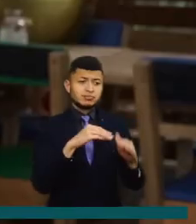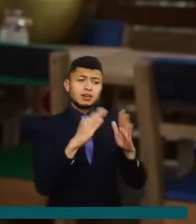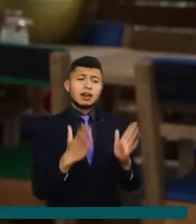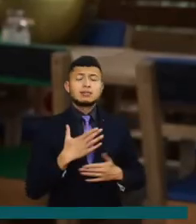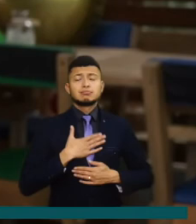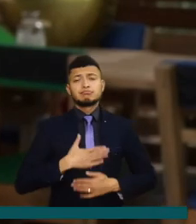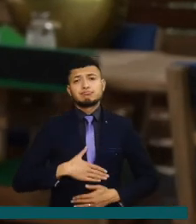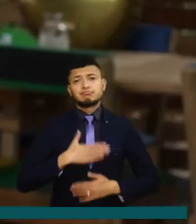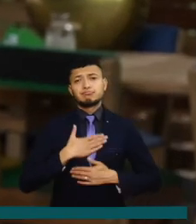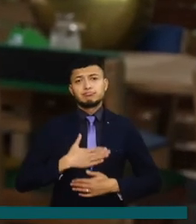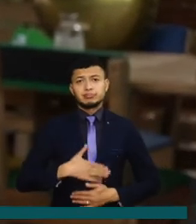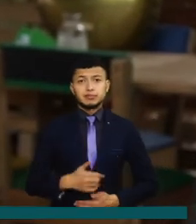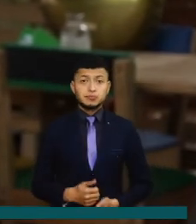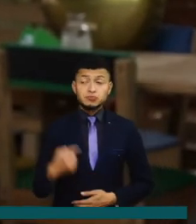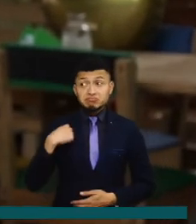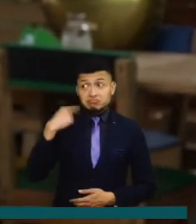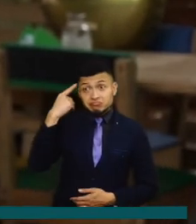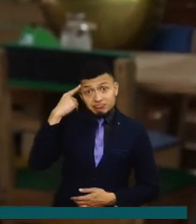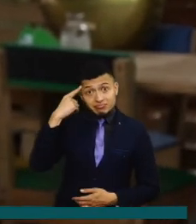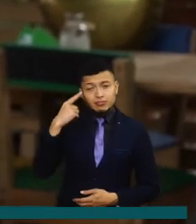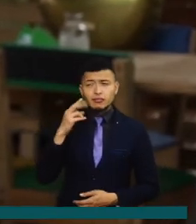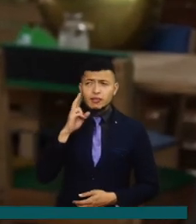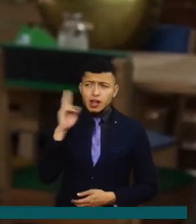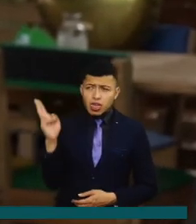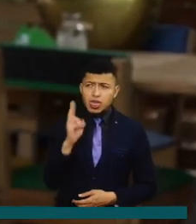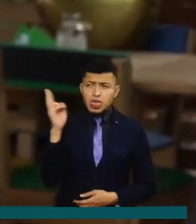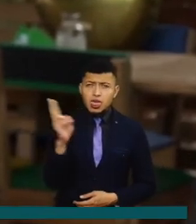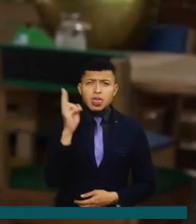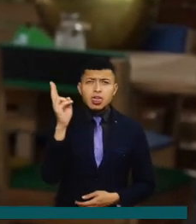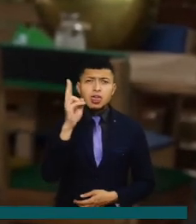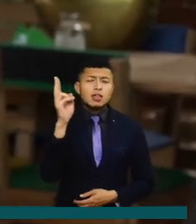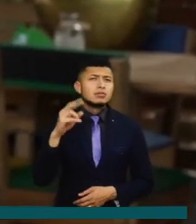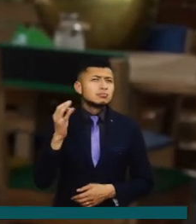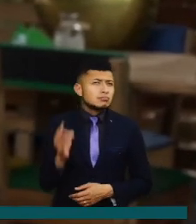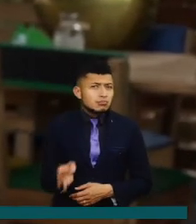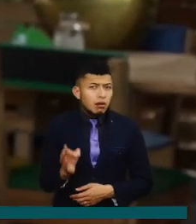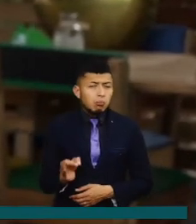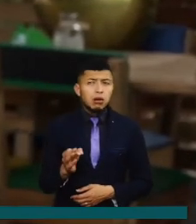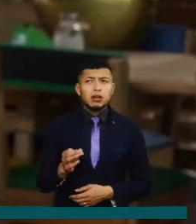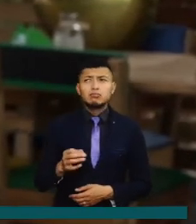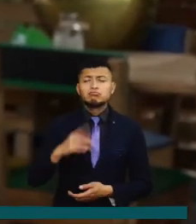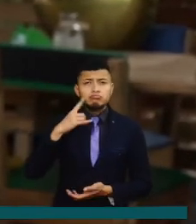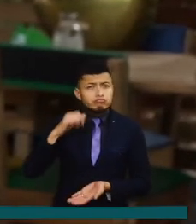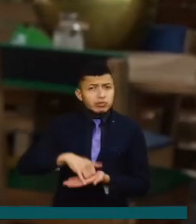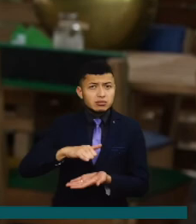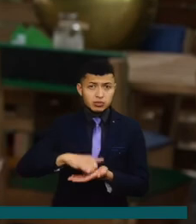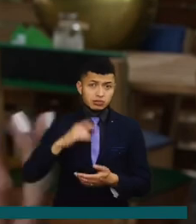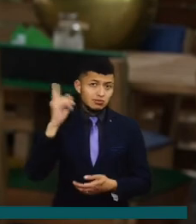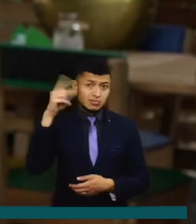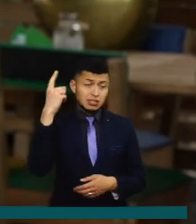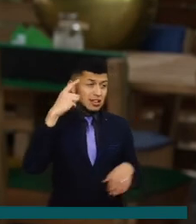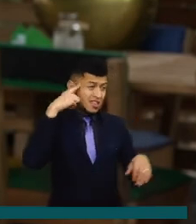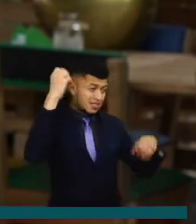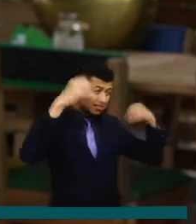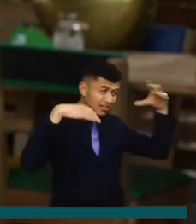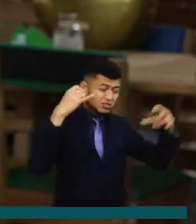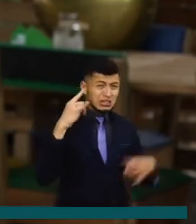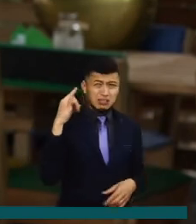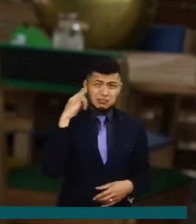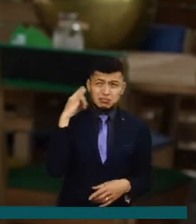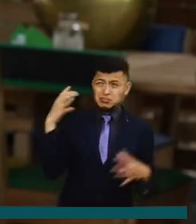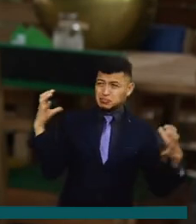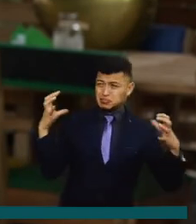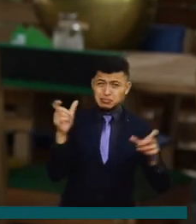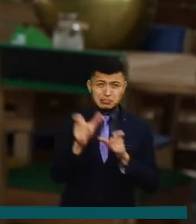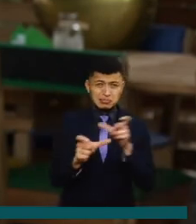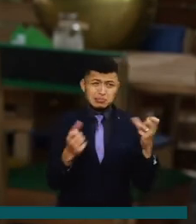Yo creo que es mejor para salir de la rutina que uno siempre tiene en una discoteca. Uno tiene mucha gente, hay mucho ruido,